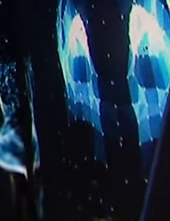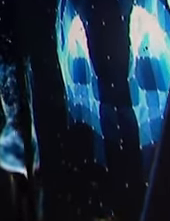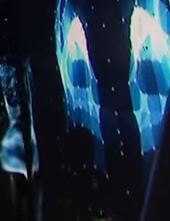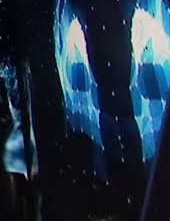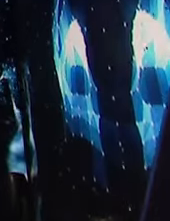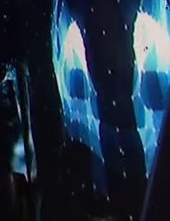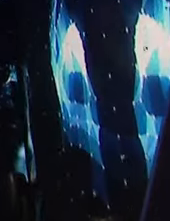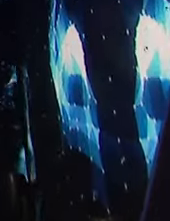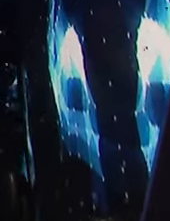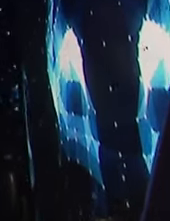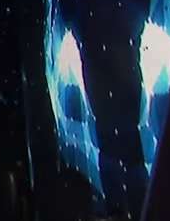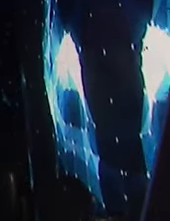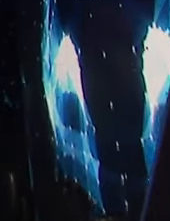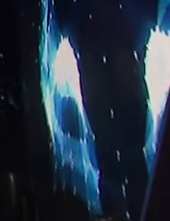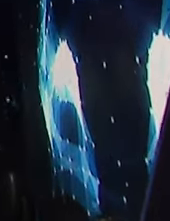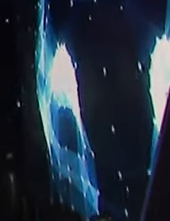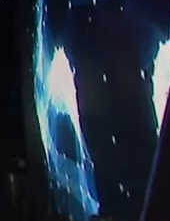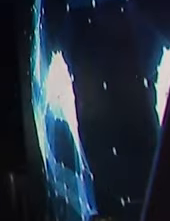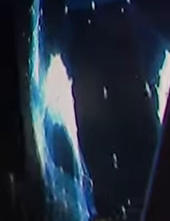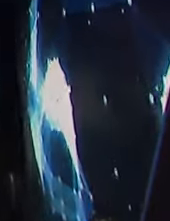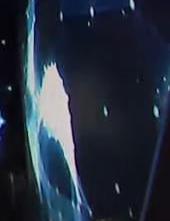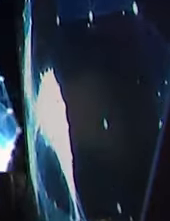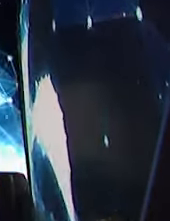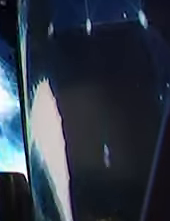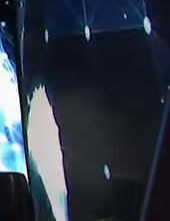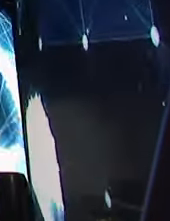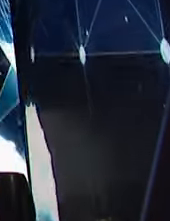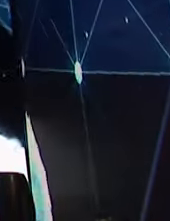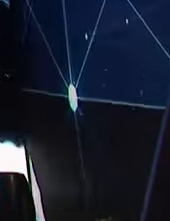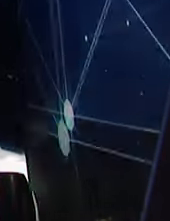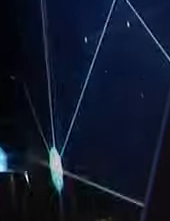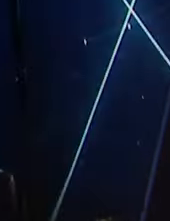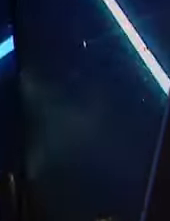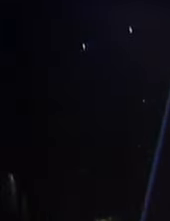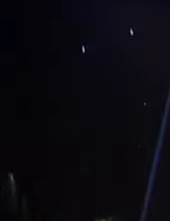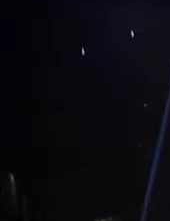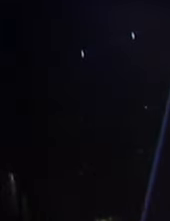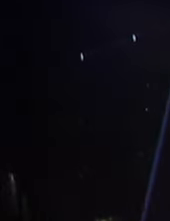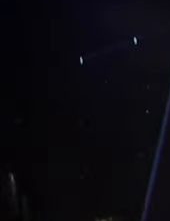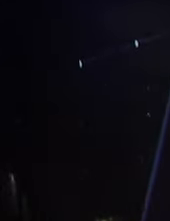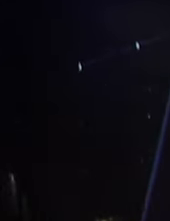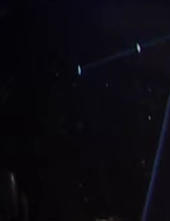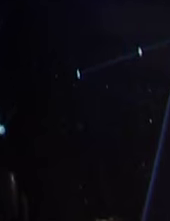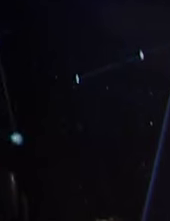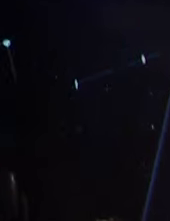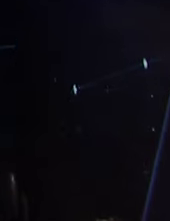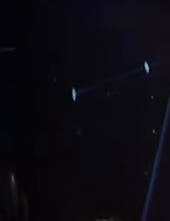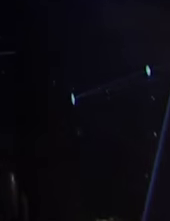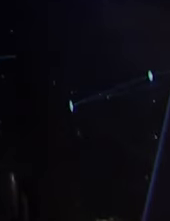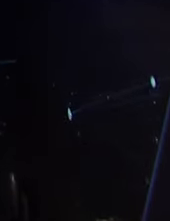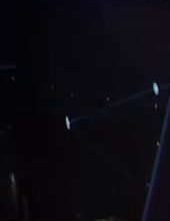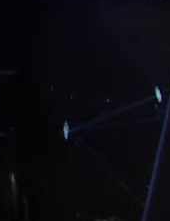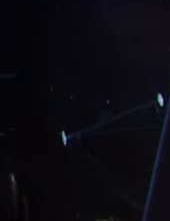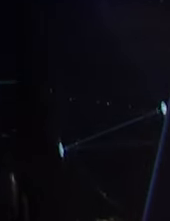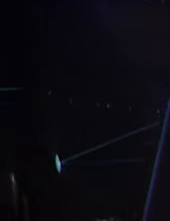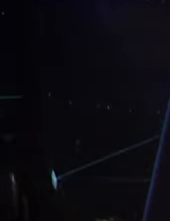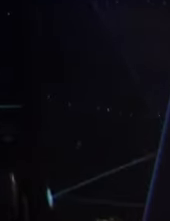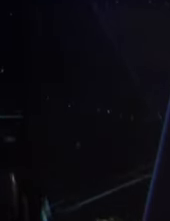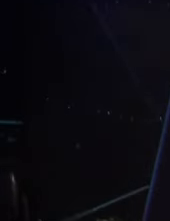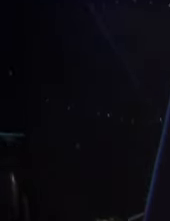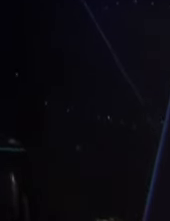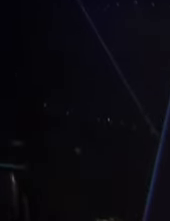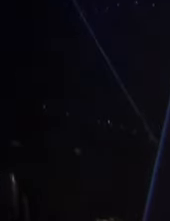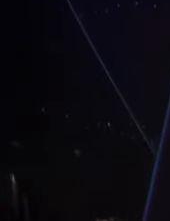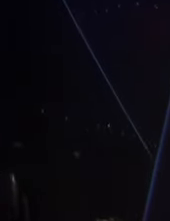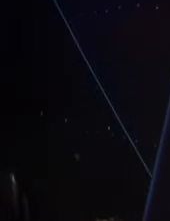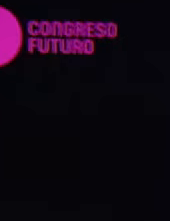epistemológico en este punto todos nosotros ya hemos pasado por siglos de elección con la medios sociales y vemos el impacto